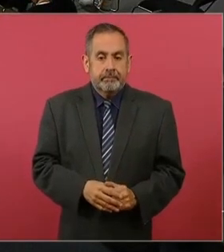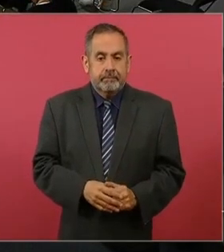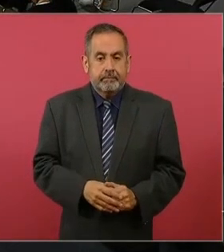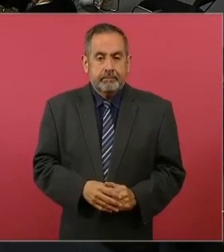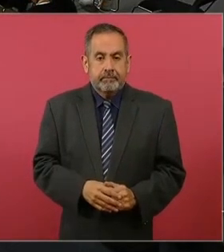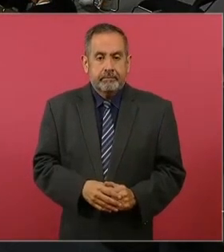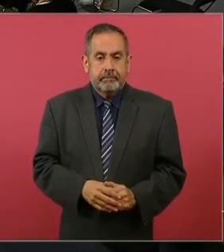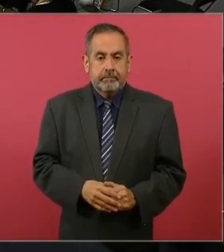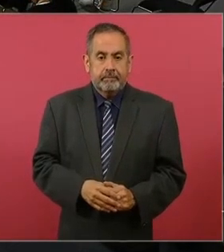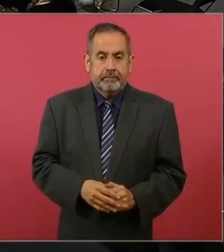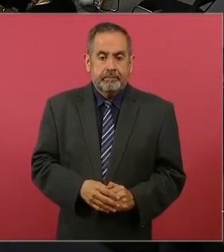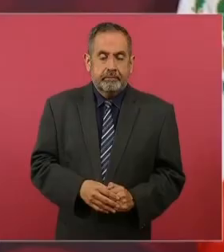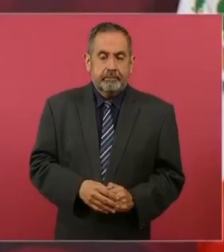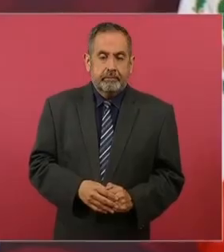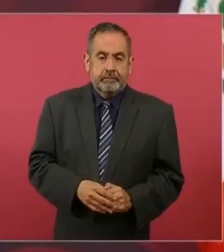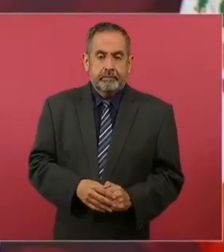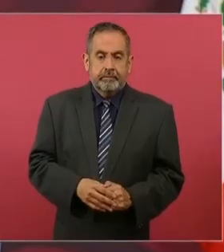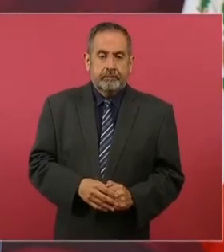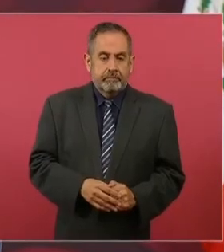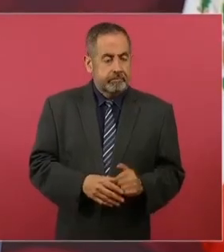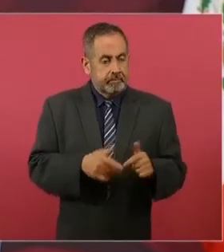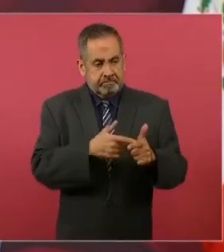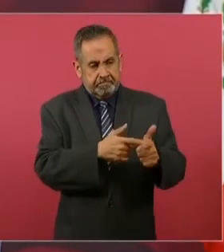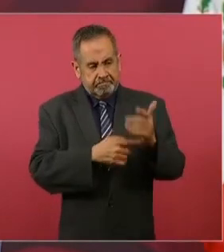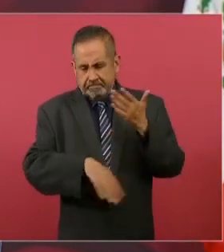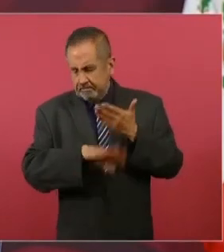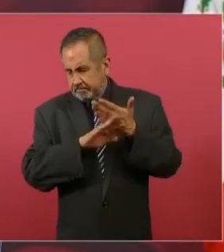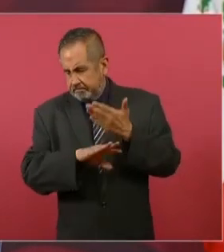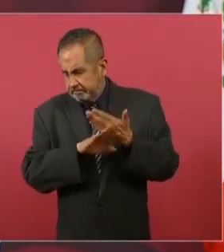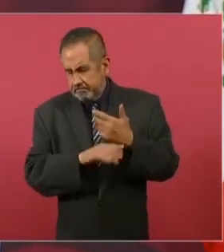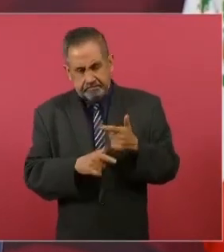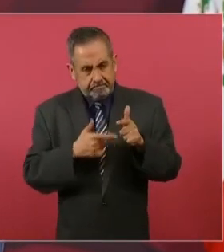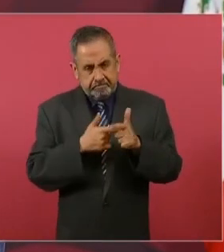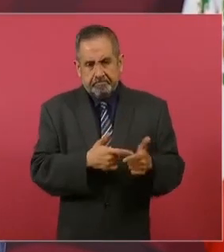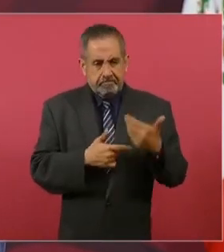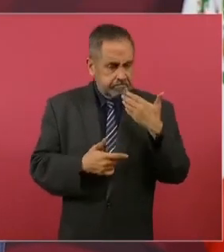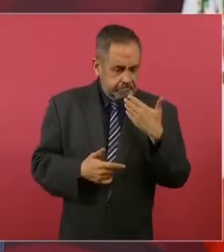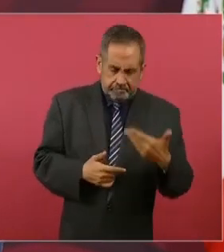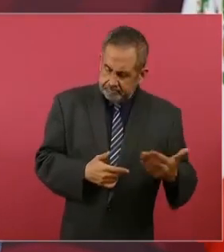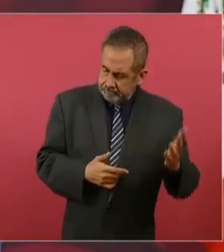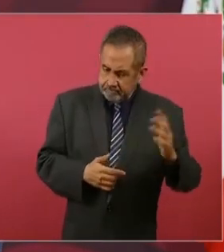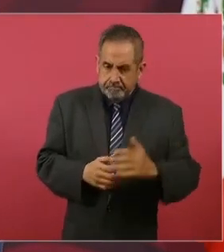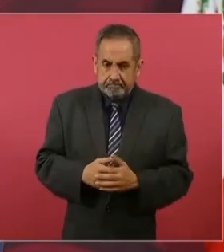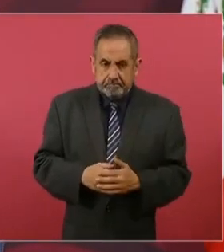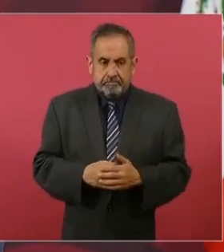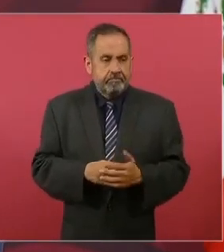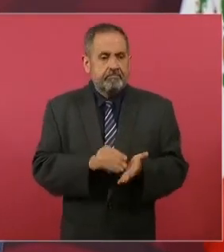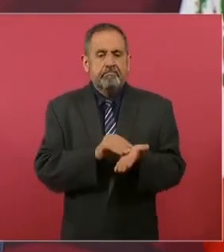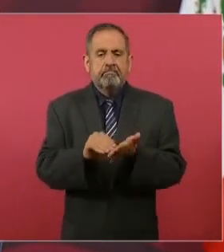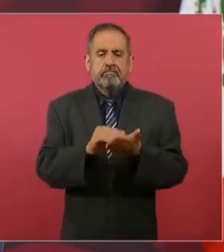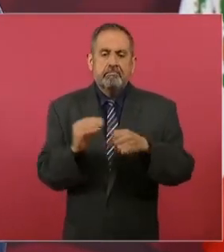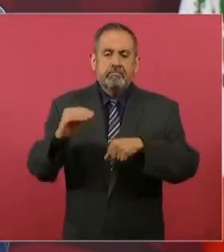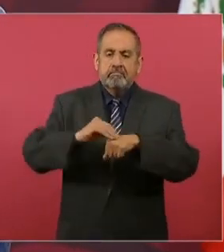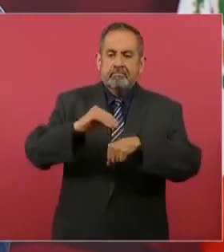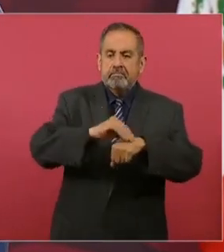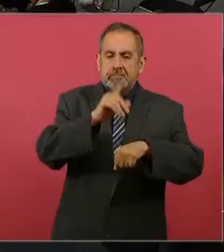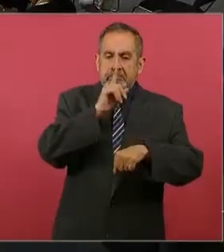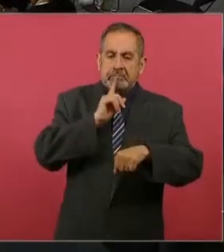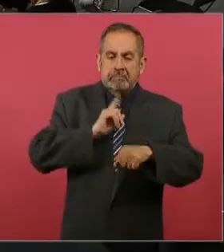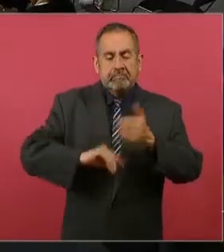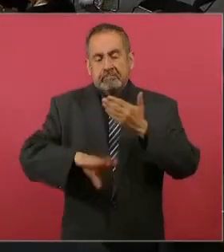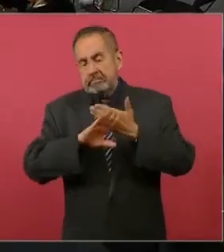atacándonos y a veces calumniándonos y a